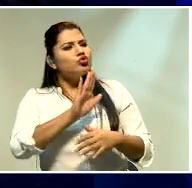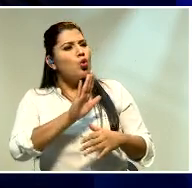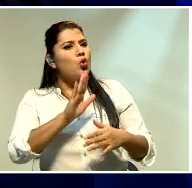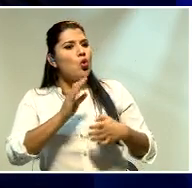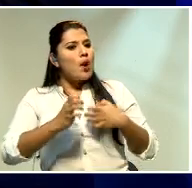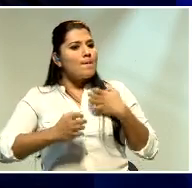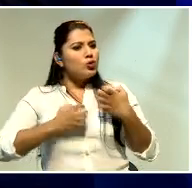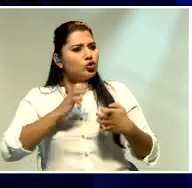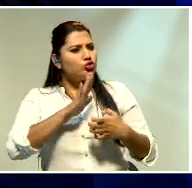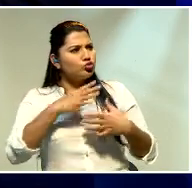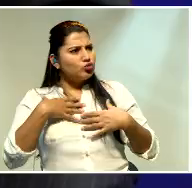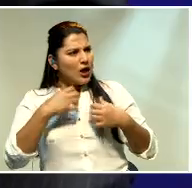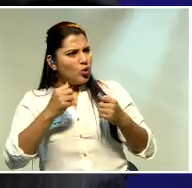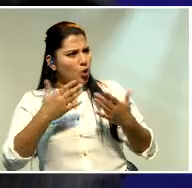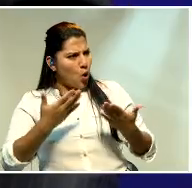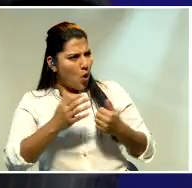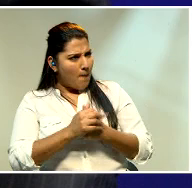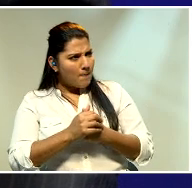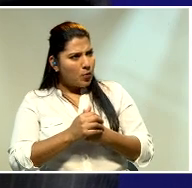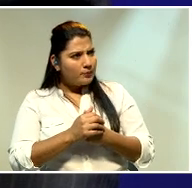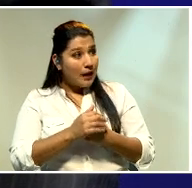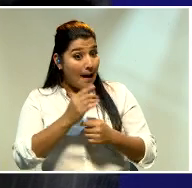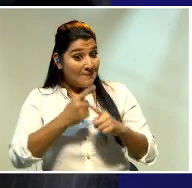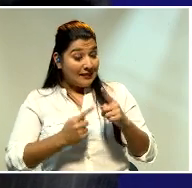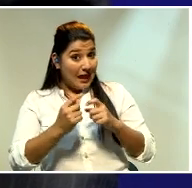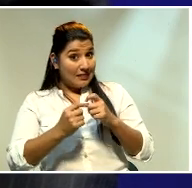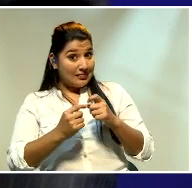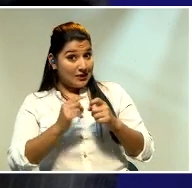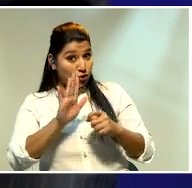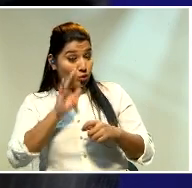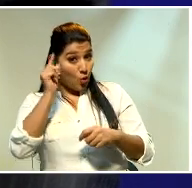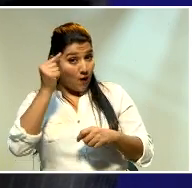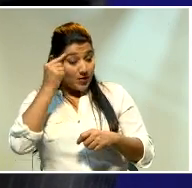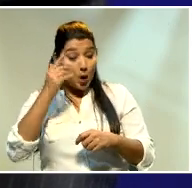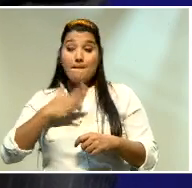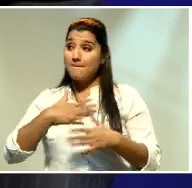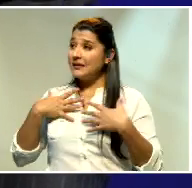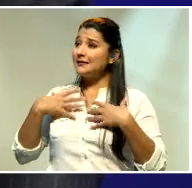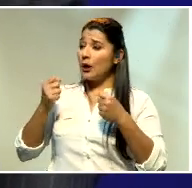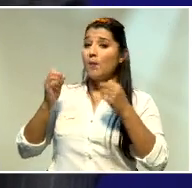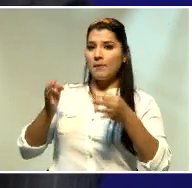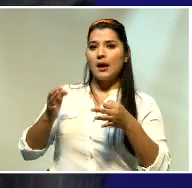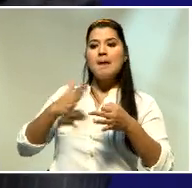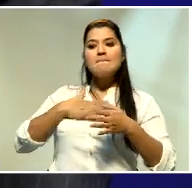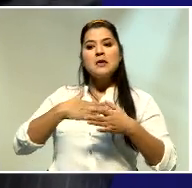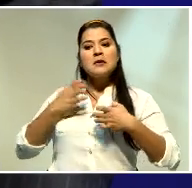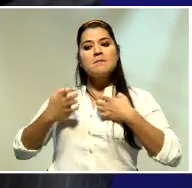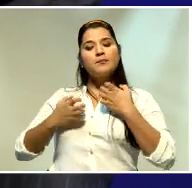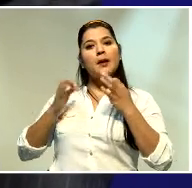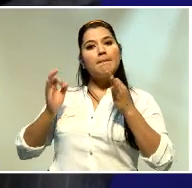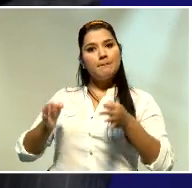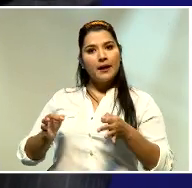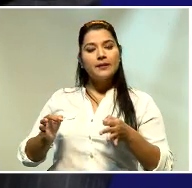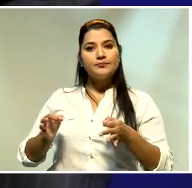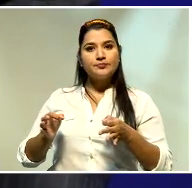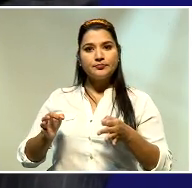ánimo, su salud? Mi salud está a mitad bien. del partido. Mi salud está bien. Mi ánimo está muy bien. Sí tengo